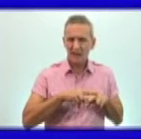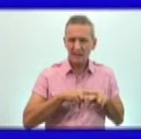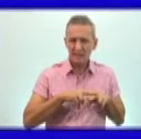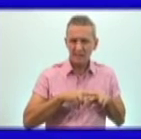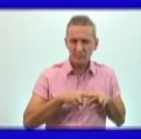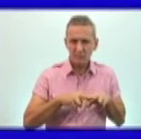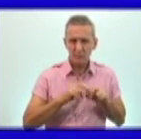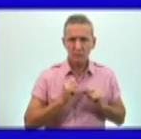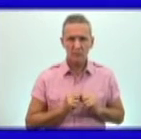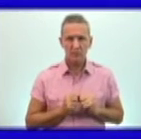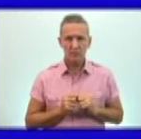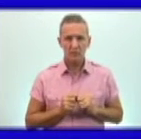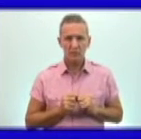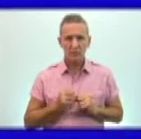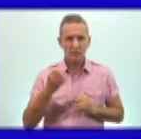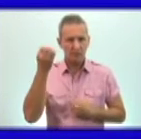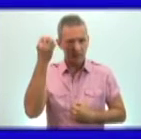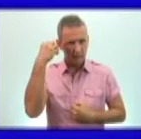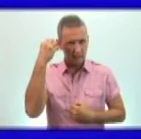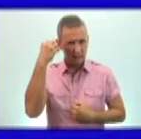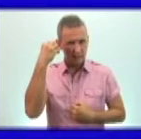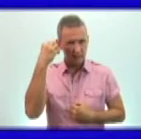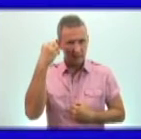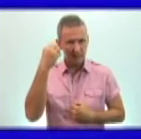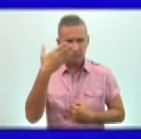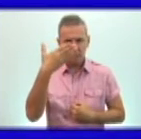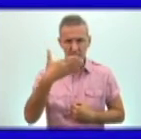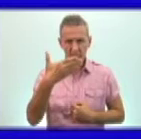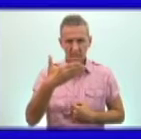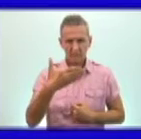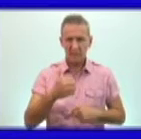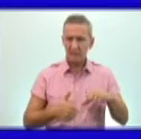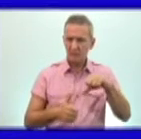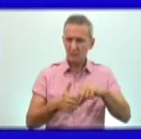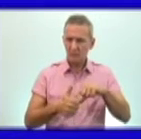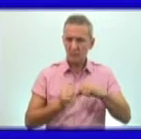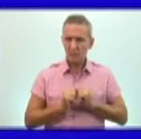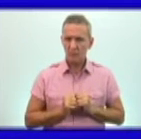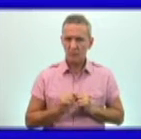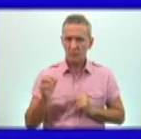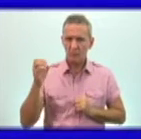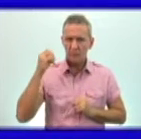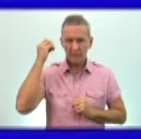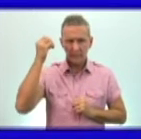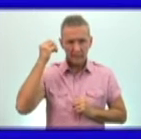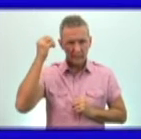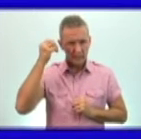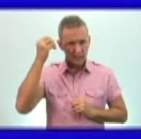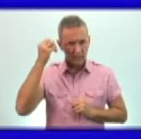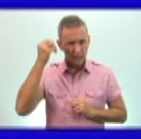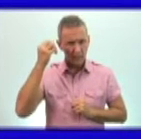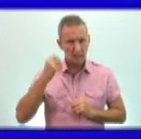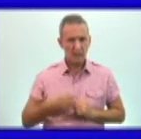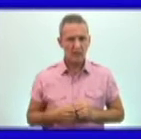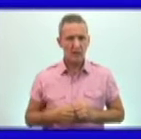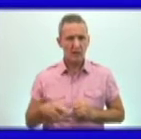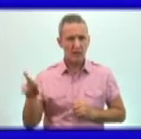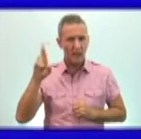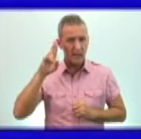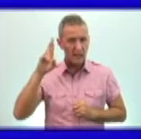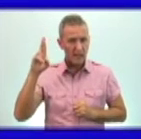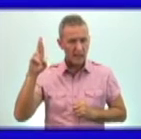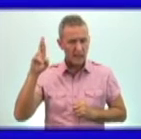una determinada eticidad frente a nuestros comportamientos, porque también es razón moral. Y eso justifica